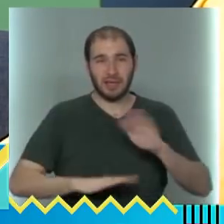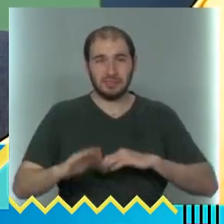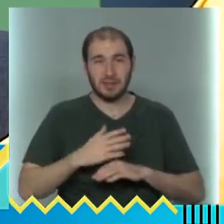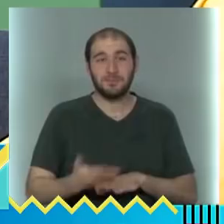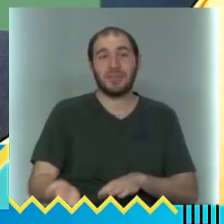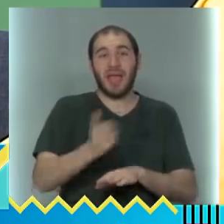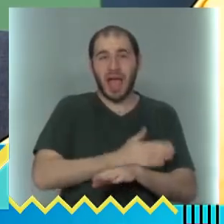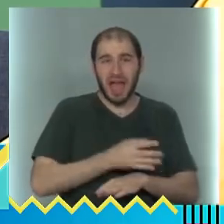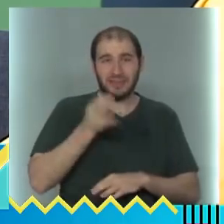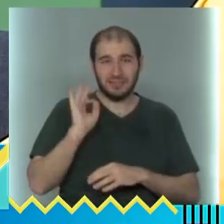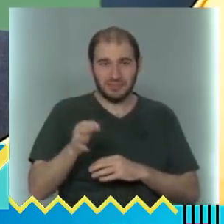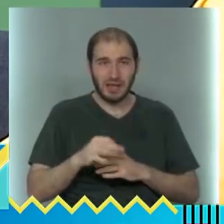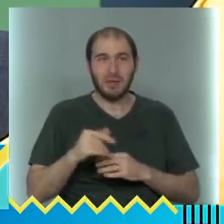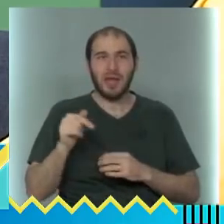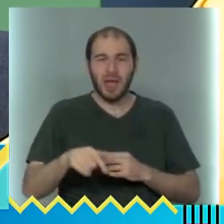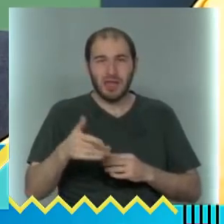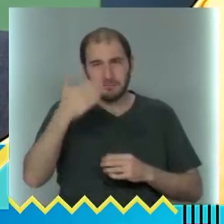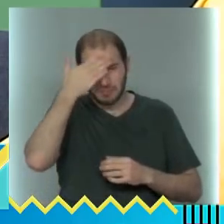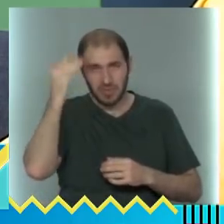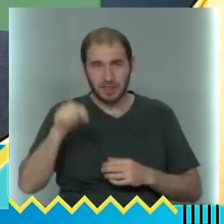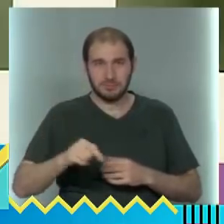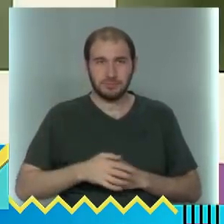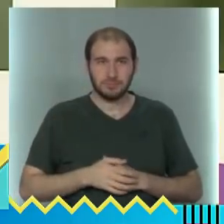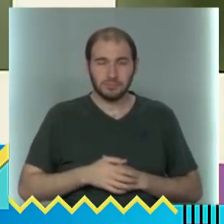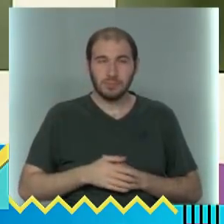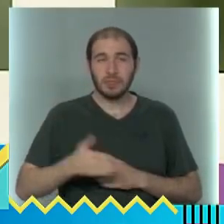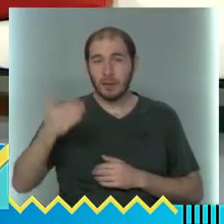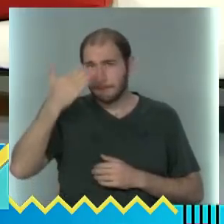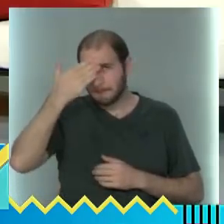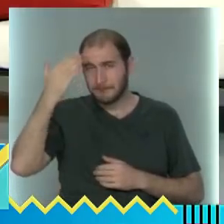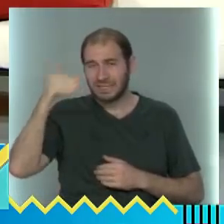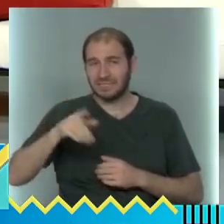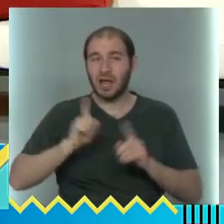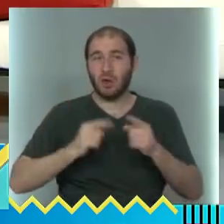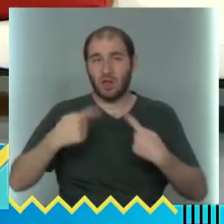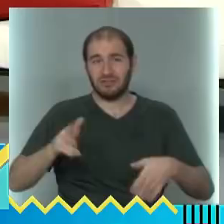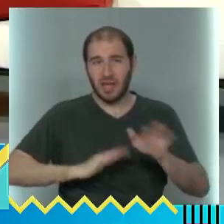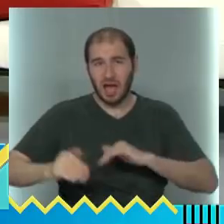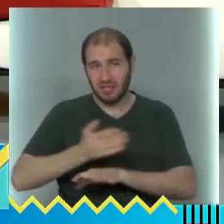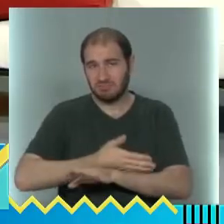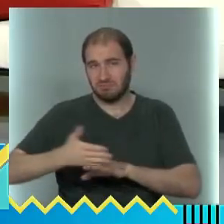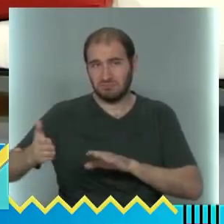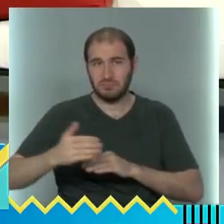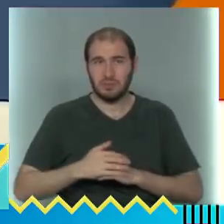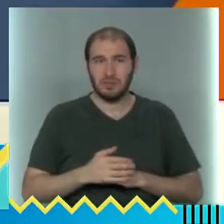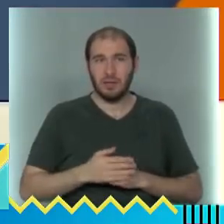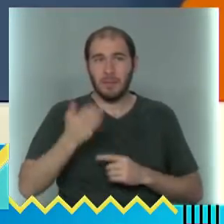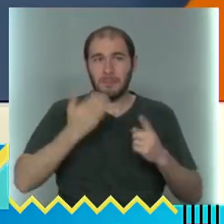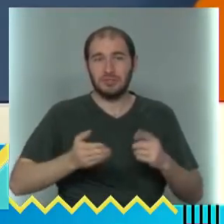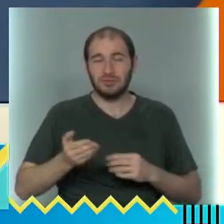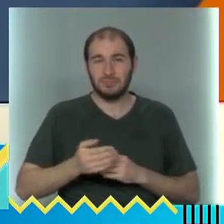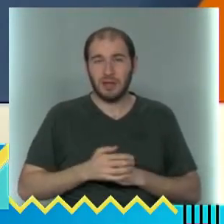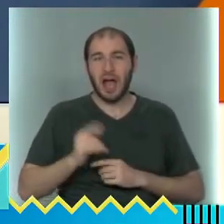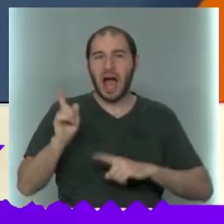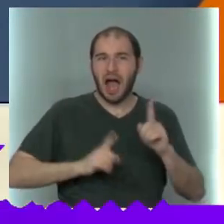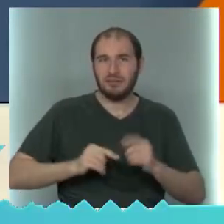mucho antes de saber que se iba a presentar esta enfermedad. Hay pacientes que siguen haciendo actividades que uno nunca